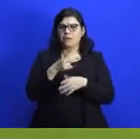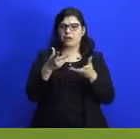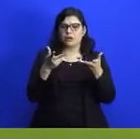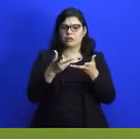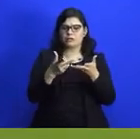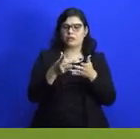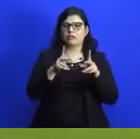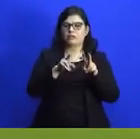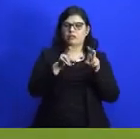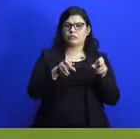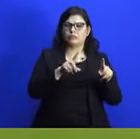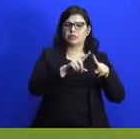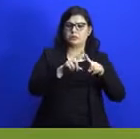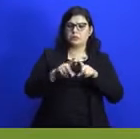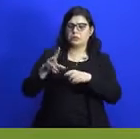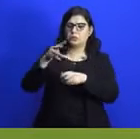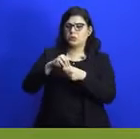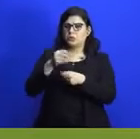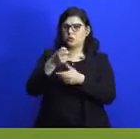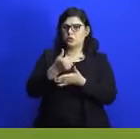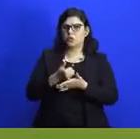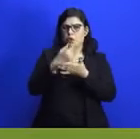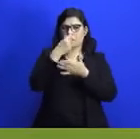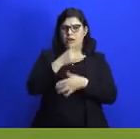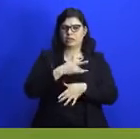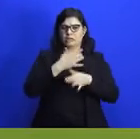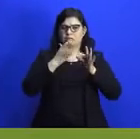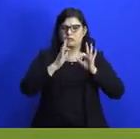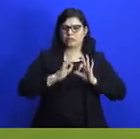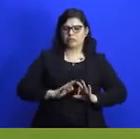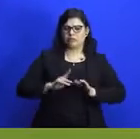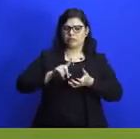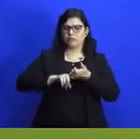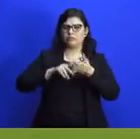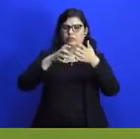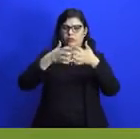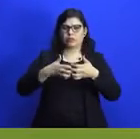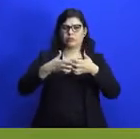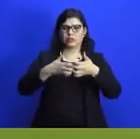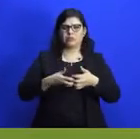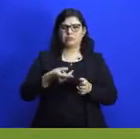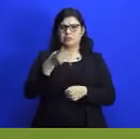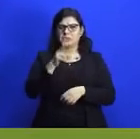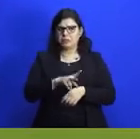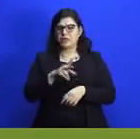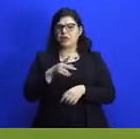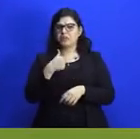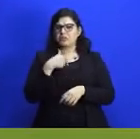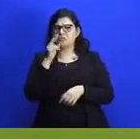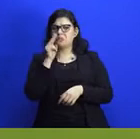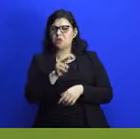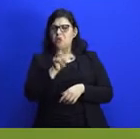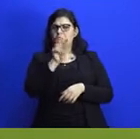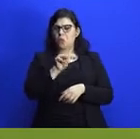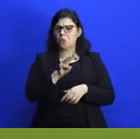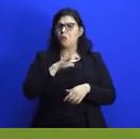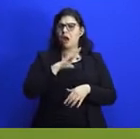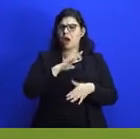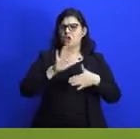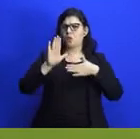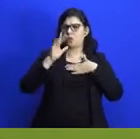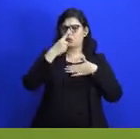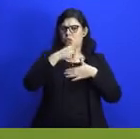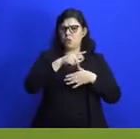e inclusión, lo cual definitivamente te ayuda a sentirte cómodo y bienvenido dentro de la corporación. Se nota que hay un compromiso real de los líderes por crear espacios